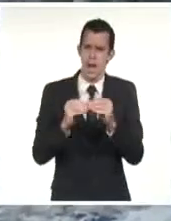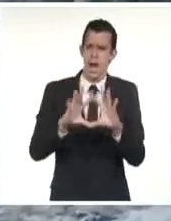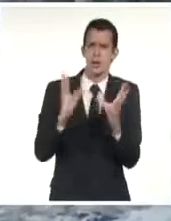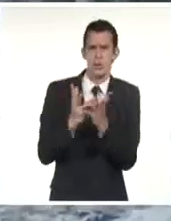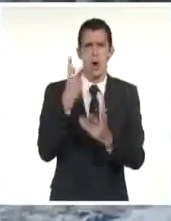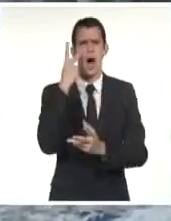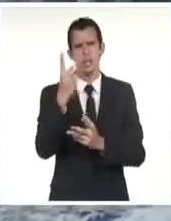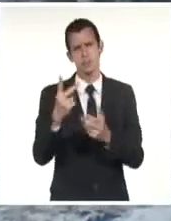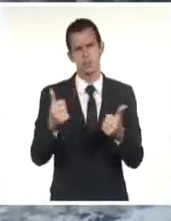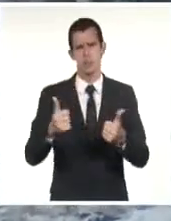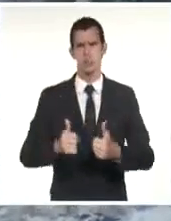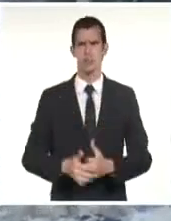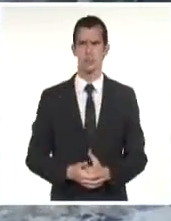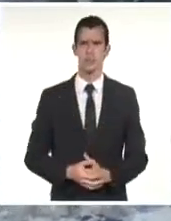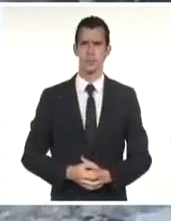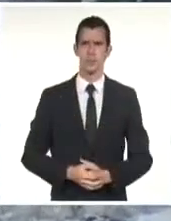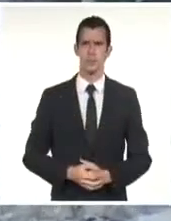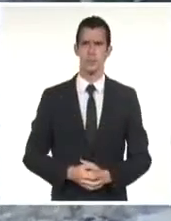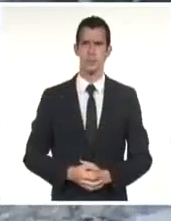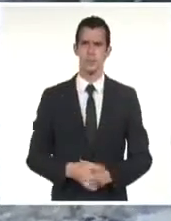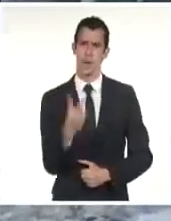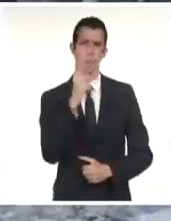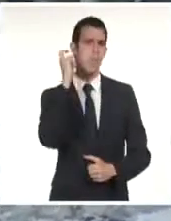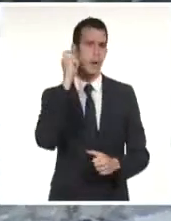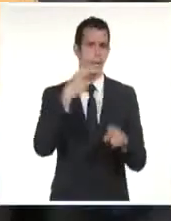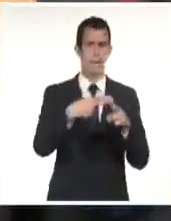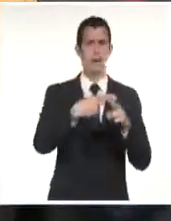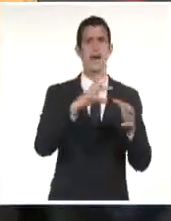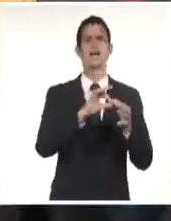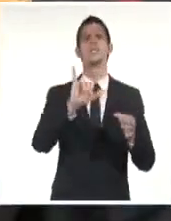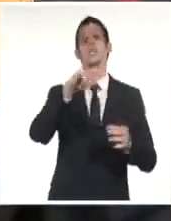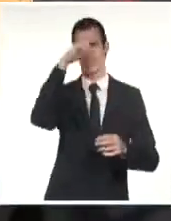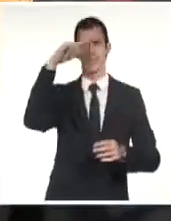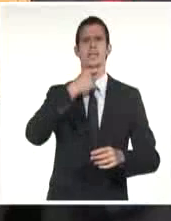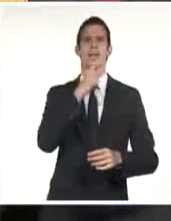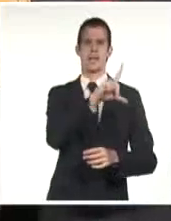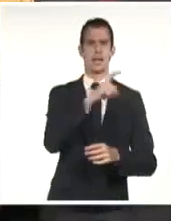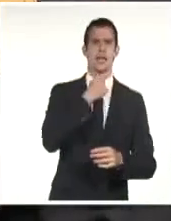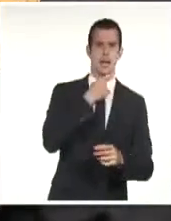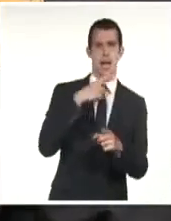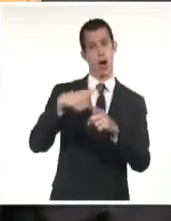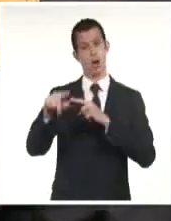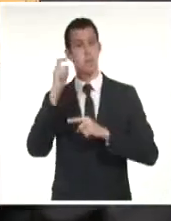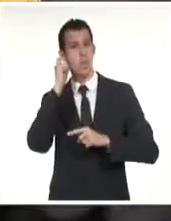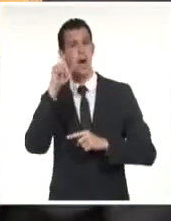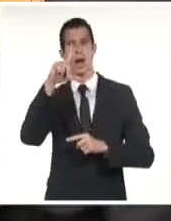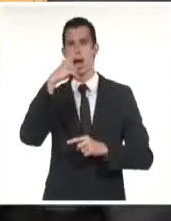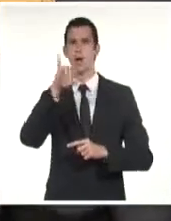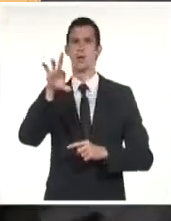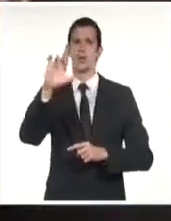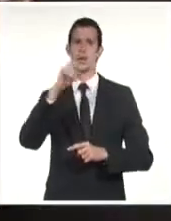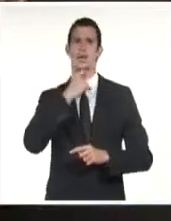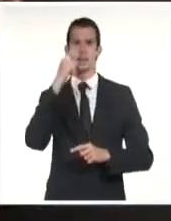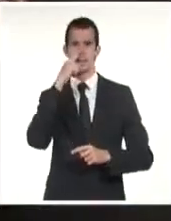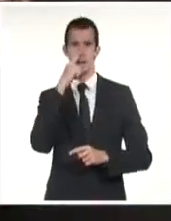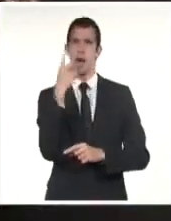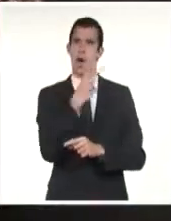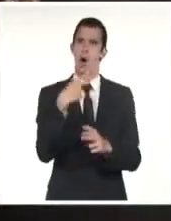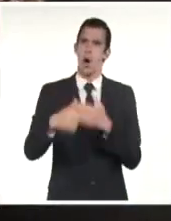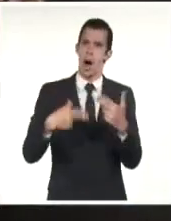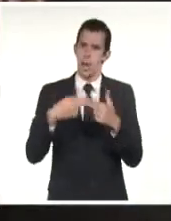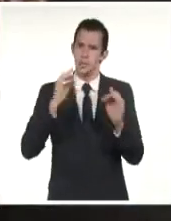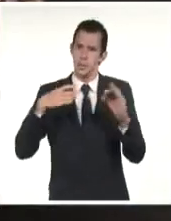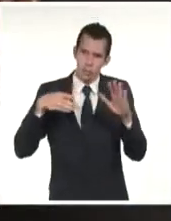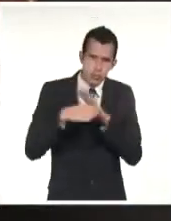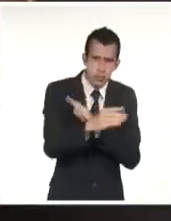son parte de quienes entran al Saratoga a buscar los cuerpos. Ellas, junto con los otros, enorgullecen un movimiento de voluntarios emergidos